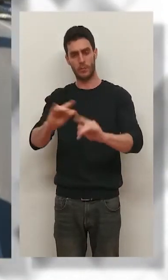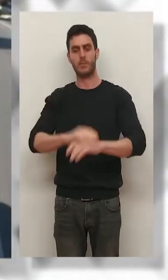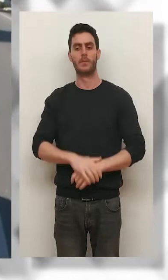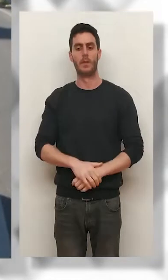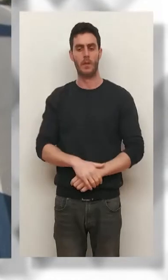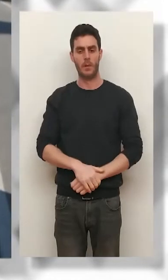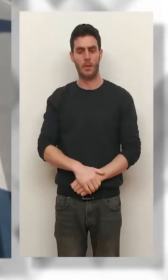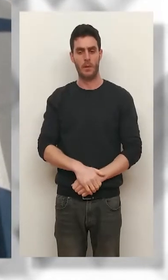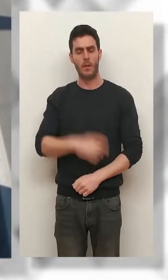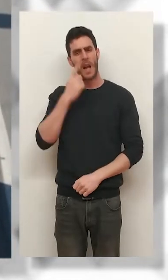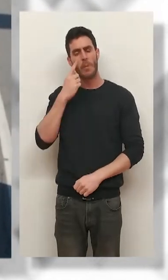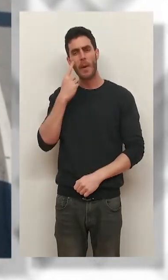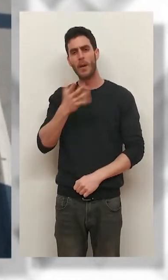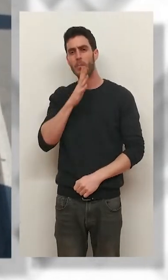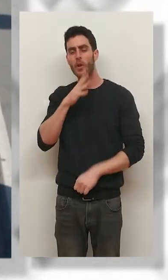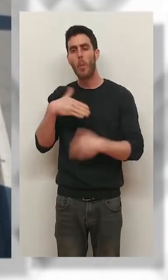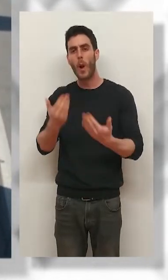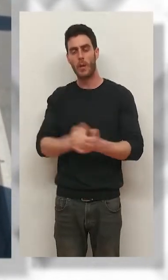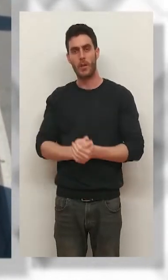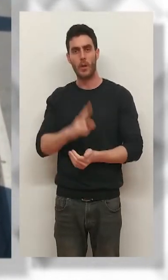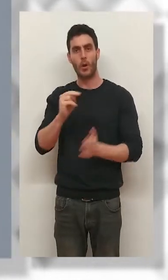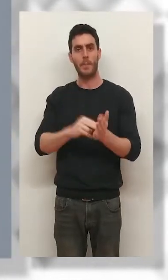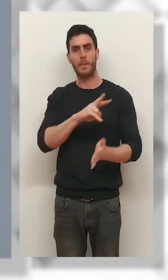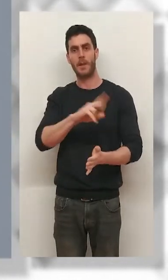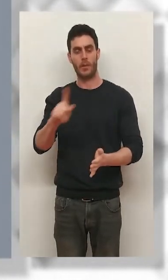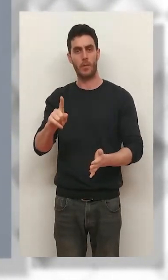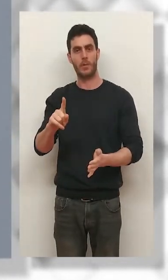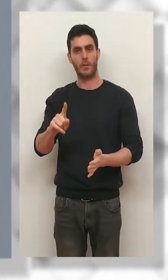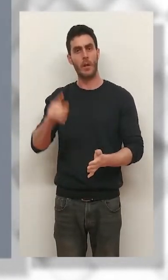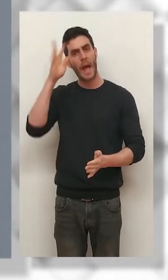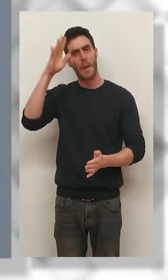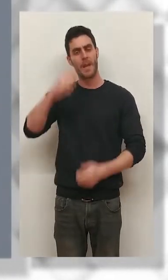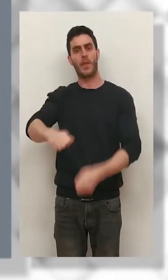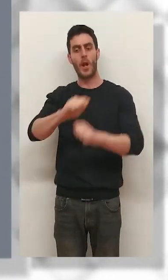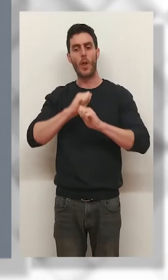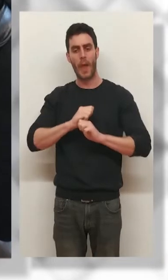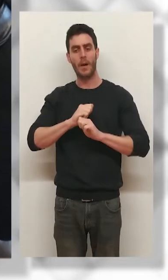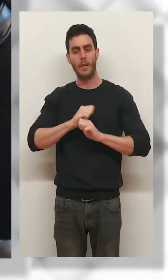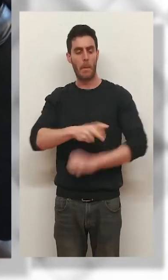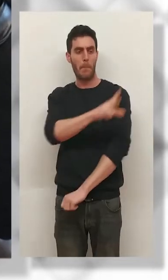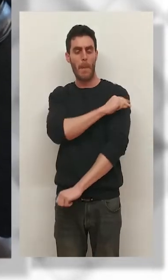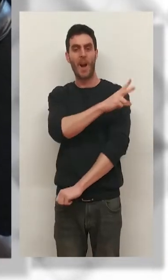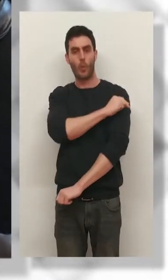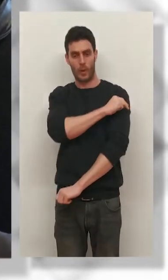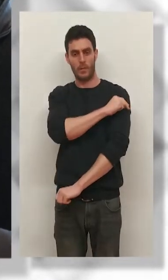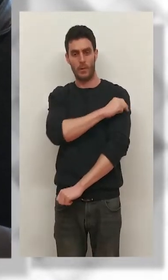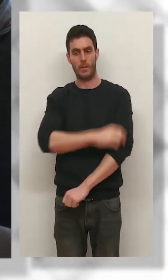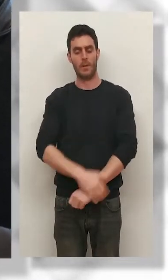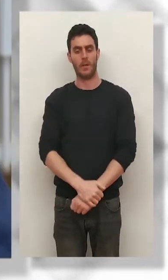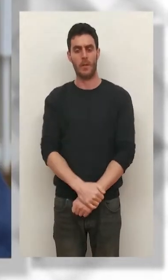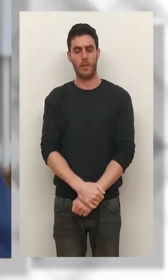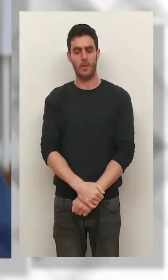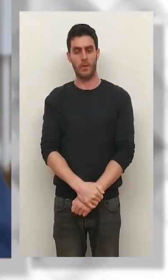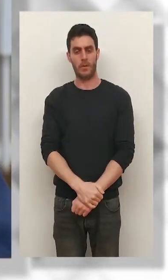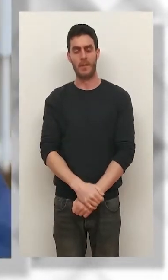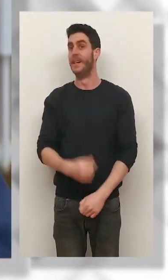justificados. ¿Cuál es el motivo de su desplazamiento? 2021 nos trajo la esperanza de los primeros pinchazos de la vacuna. Yo voy a